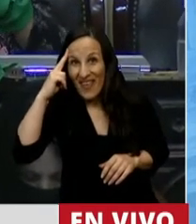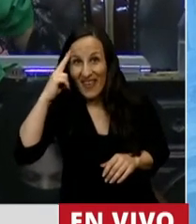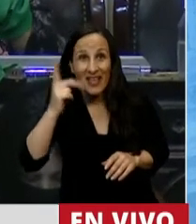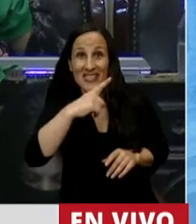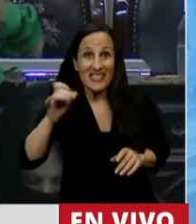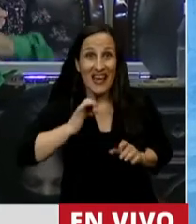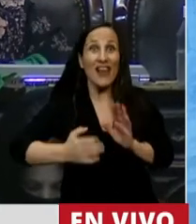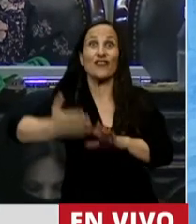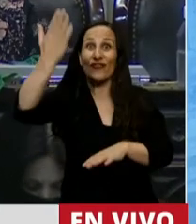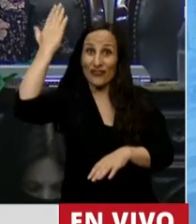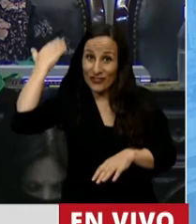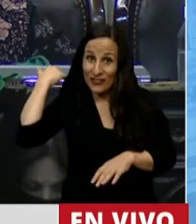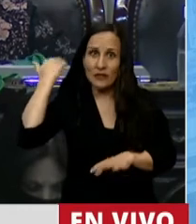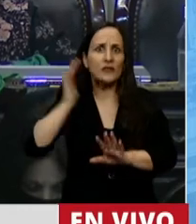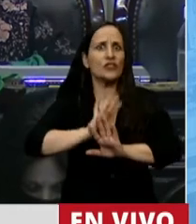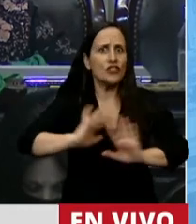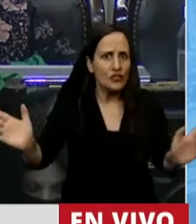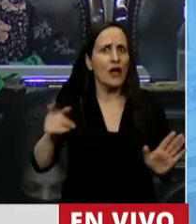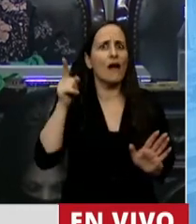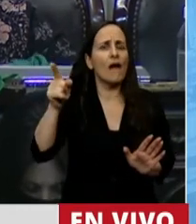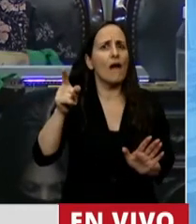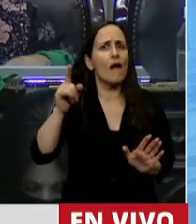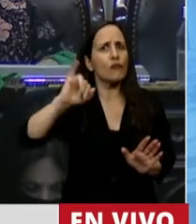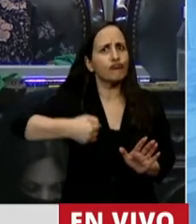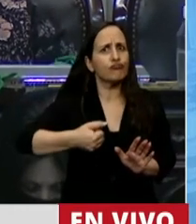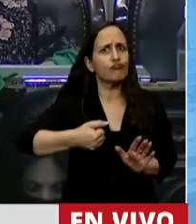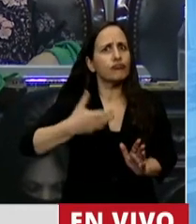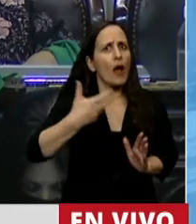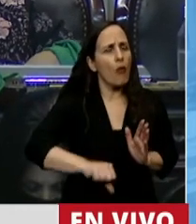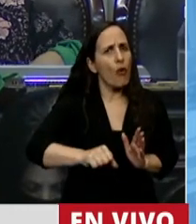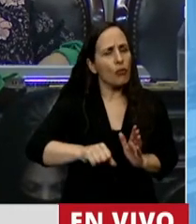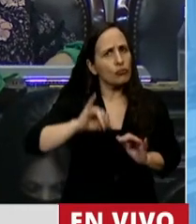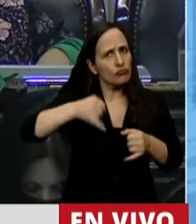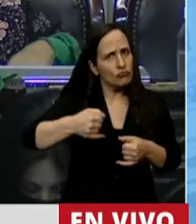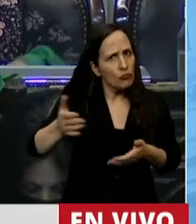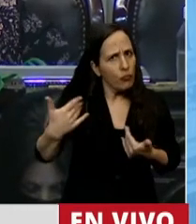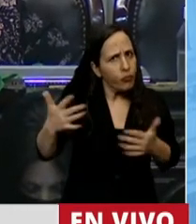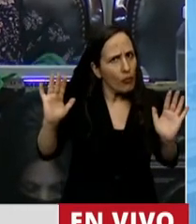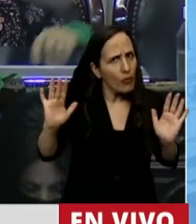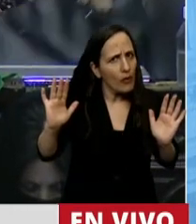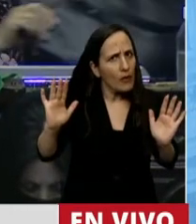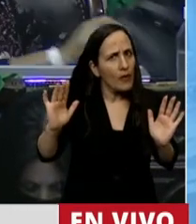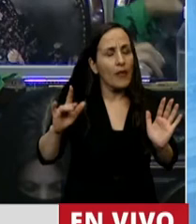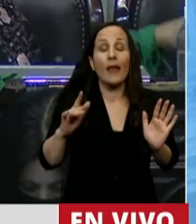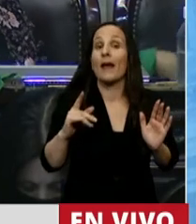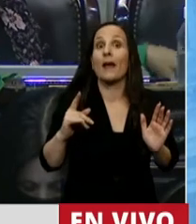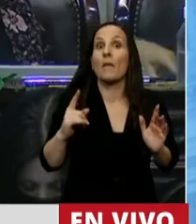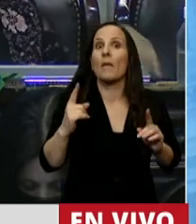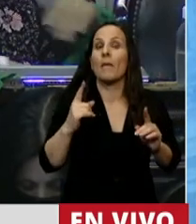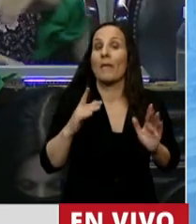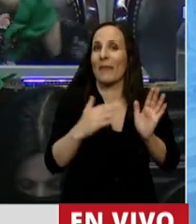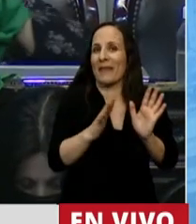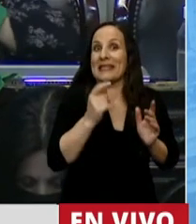Argentina ya estaba permitido el aborto cuando era por